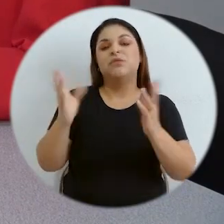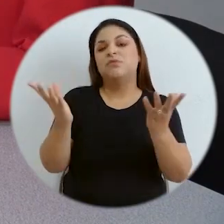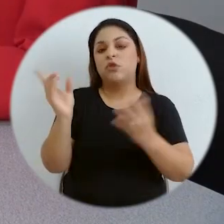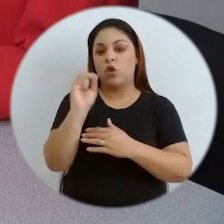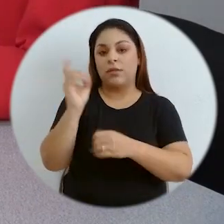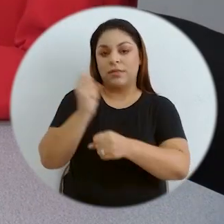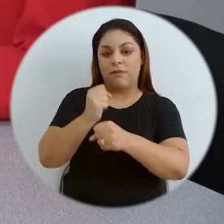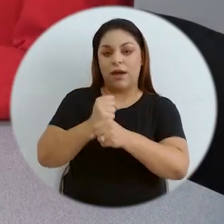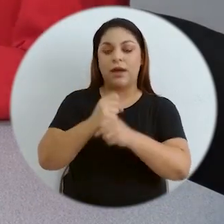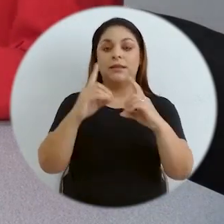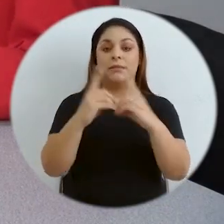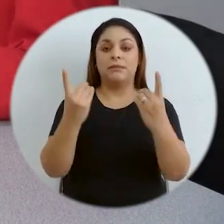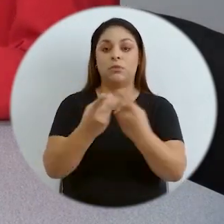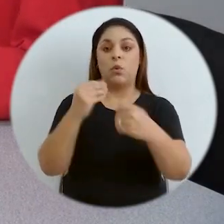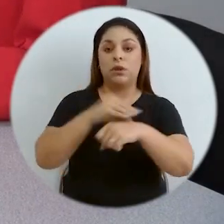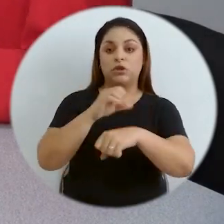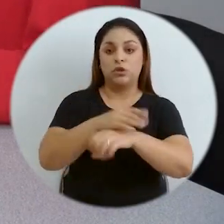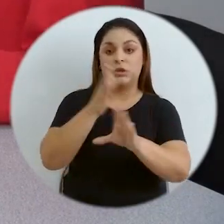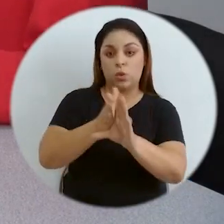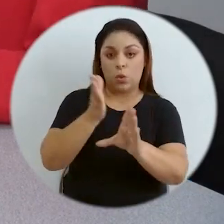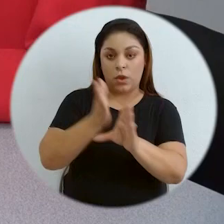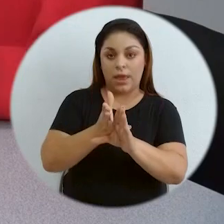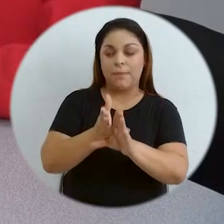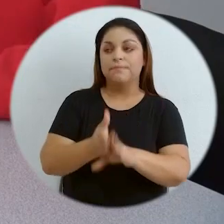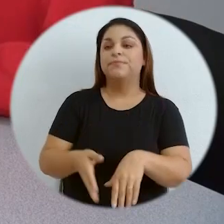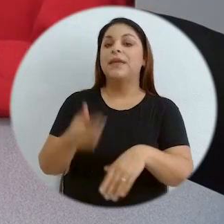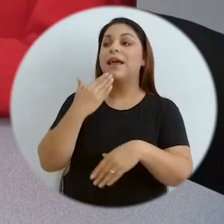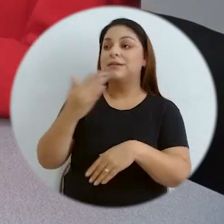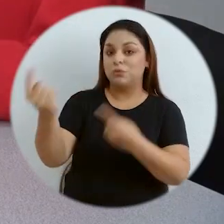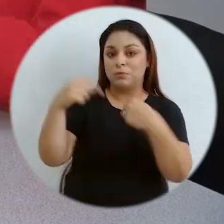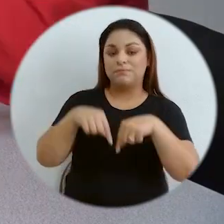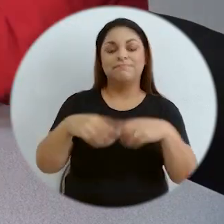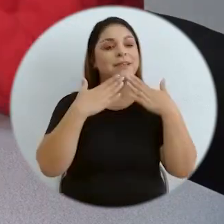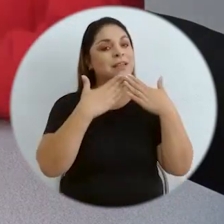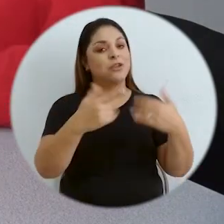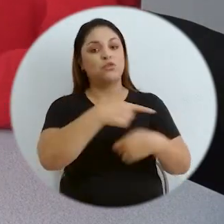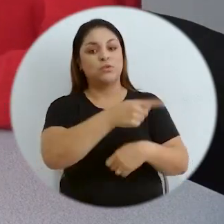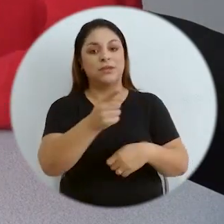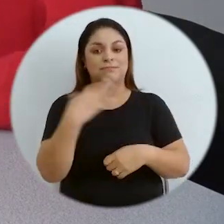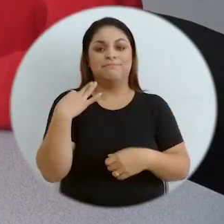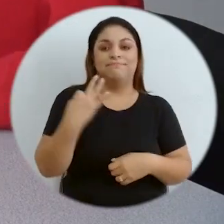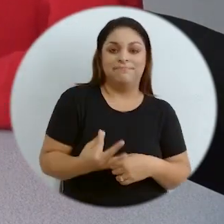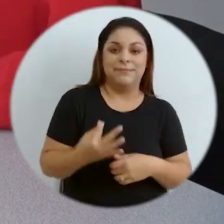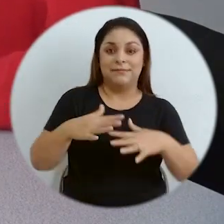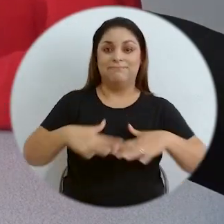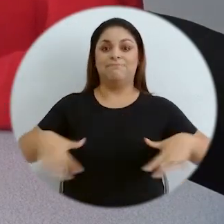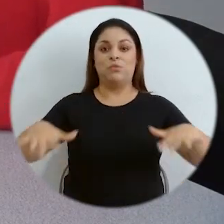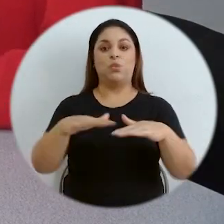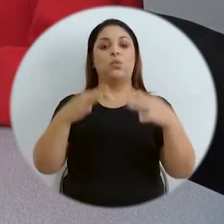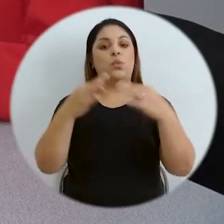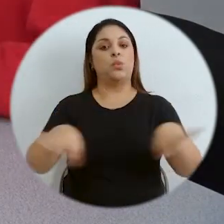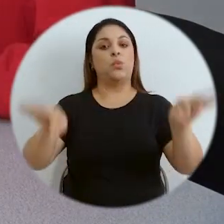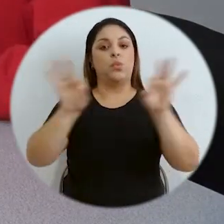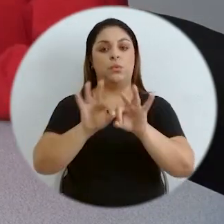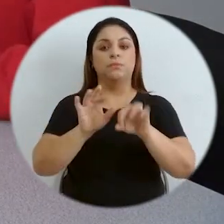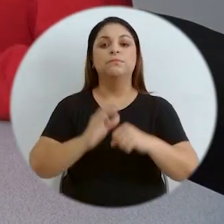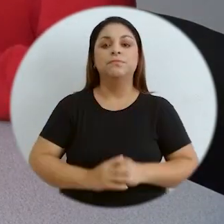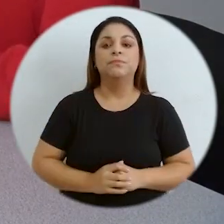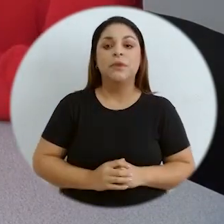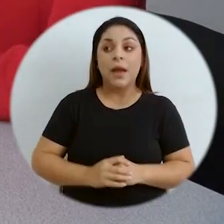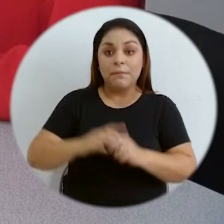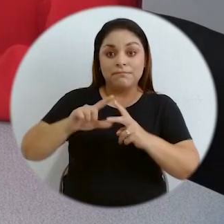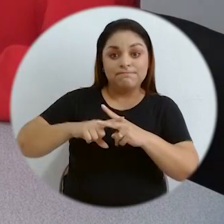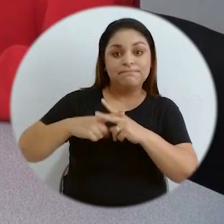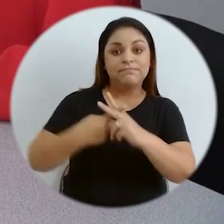Universidad Nacional. Katia, muchas gracias por estar acá. No, gracias a ustedes por la invitación y por este espacio tan importante. Gracias, Katia. Para empezar